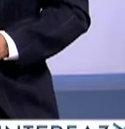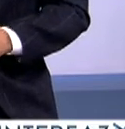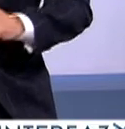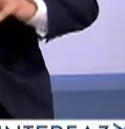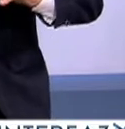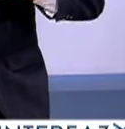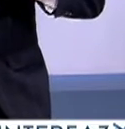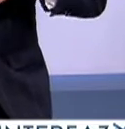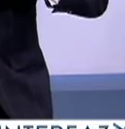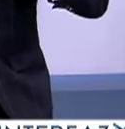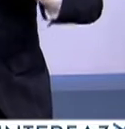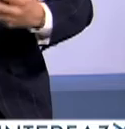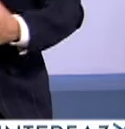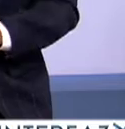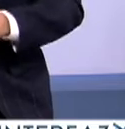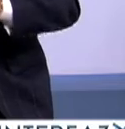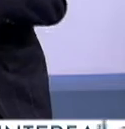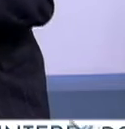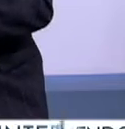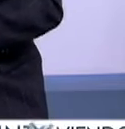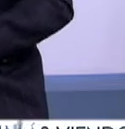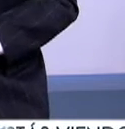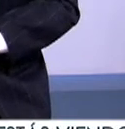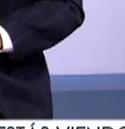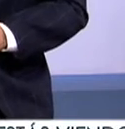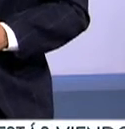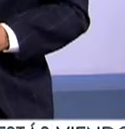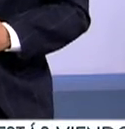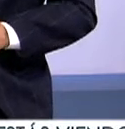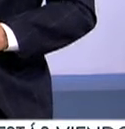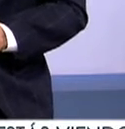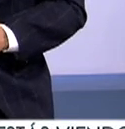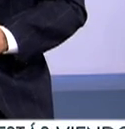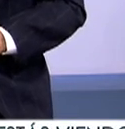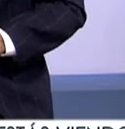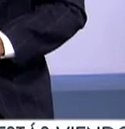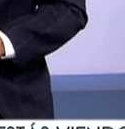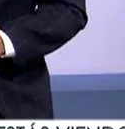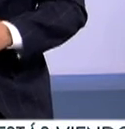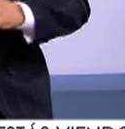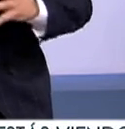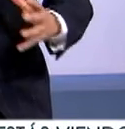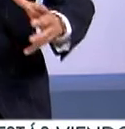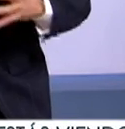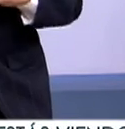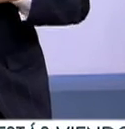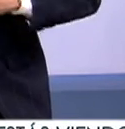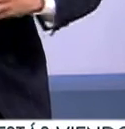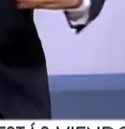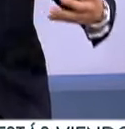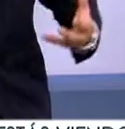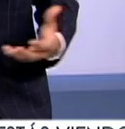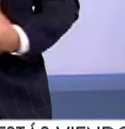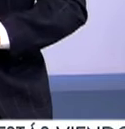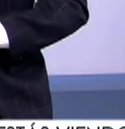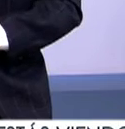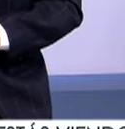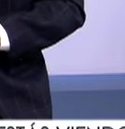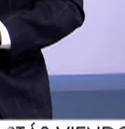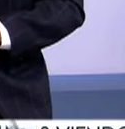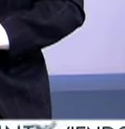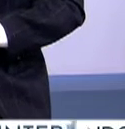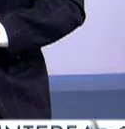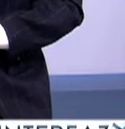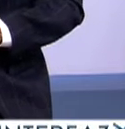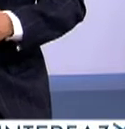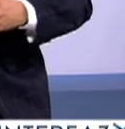en la UNAM, un proyecto muy dinámico que junto con las leyes del gobierno mexicano permite esta